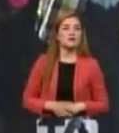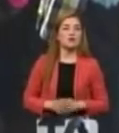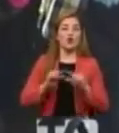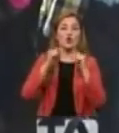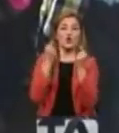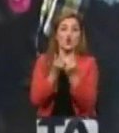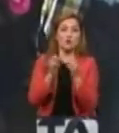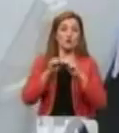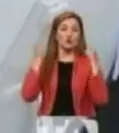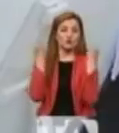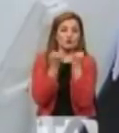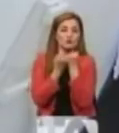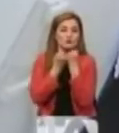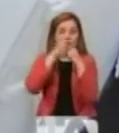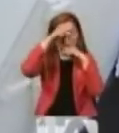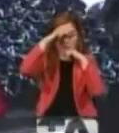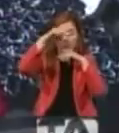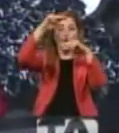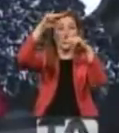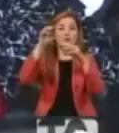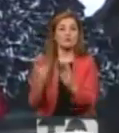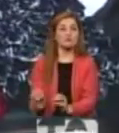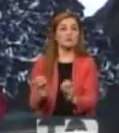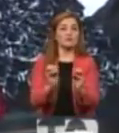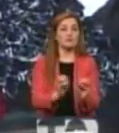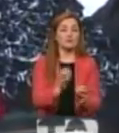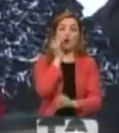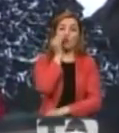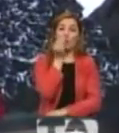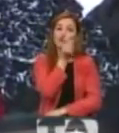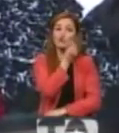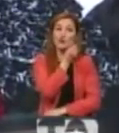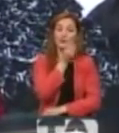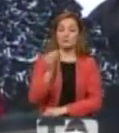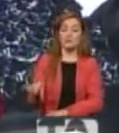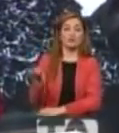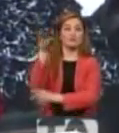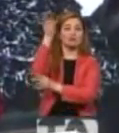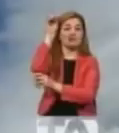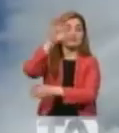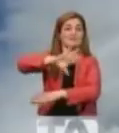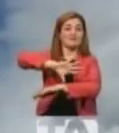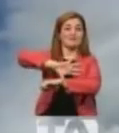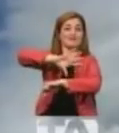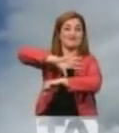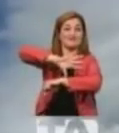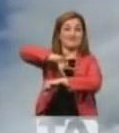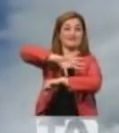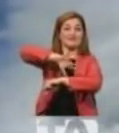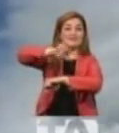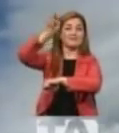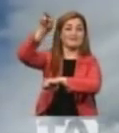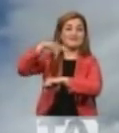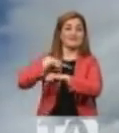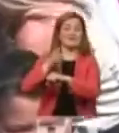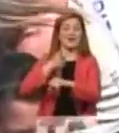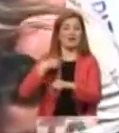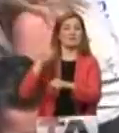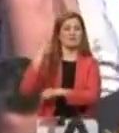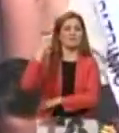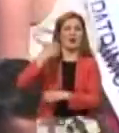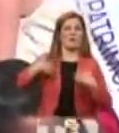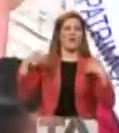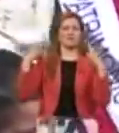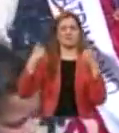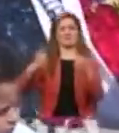Ciudadanos organizaron un homenaje. Colocaron una ofrenda floral en el monumento a los héroes del 10 de agosto.